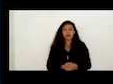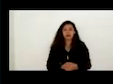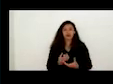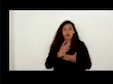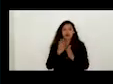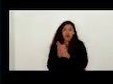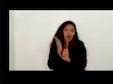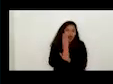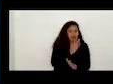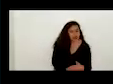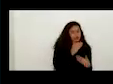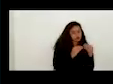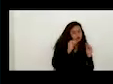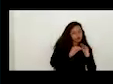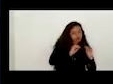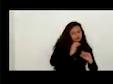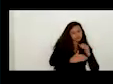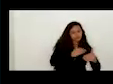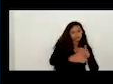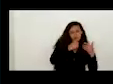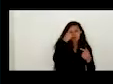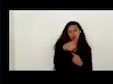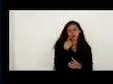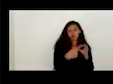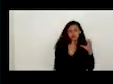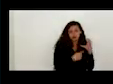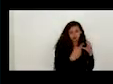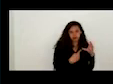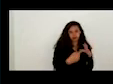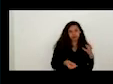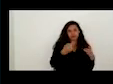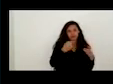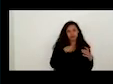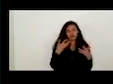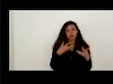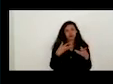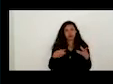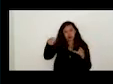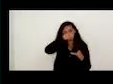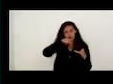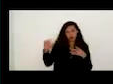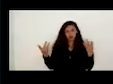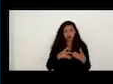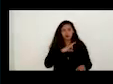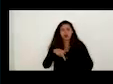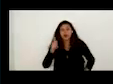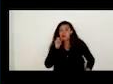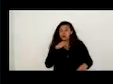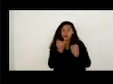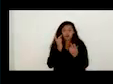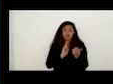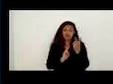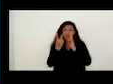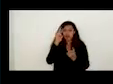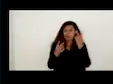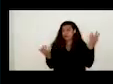proceso de licuado para poder hacer esa salsa, pero al final de cuentas es verdura. Y esa